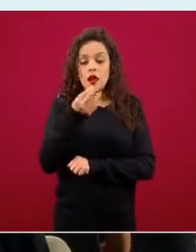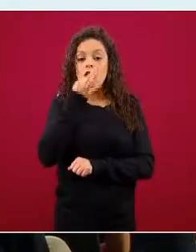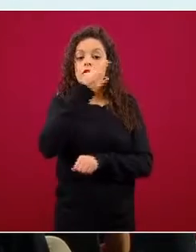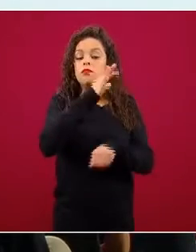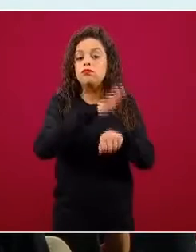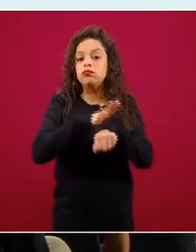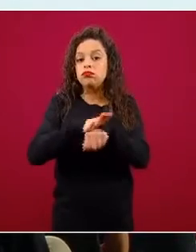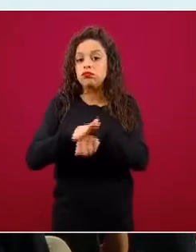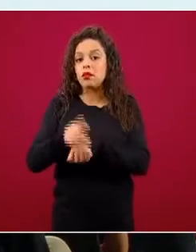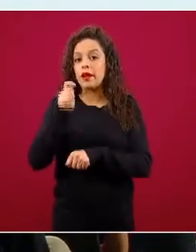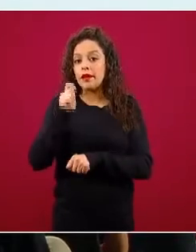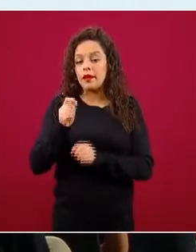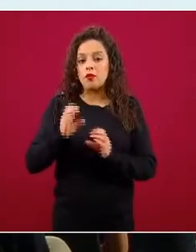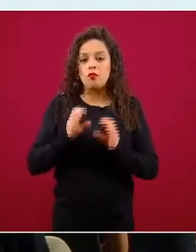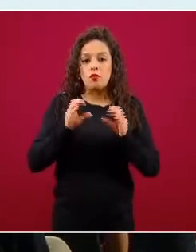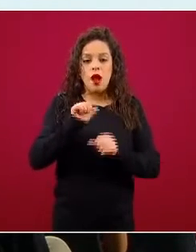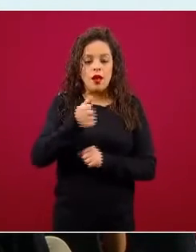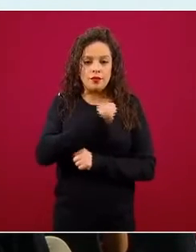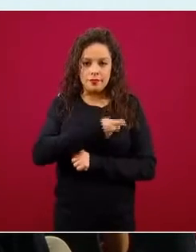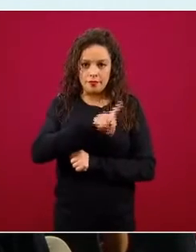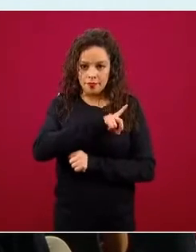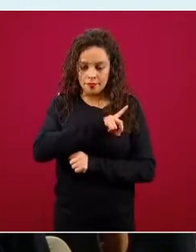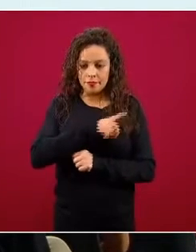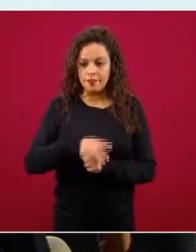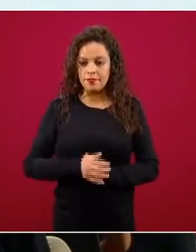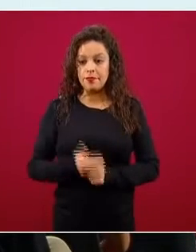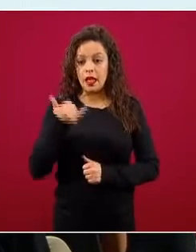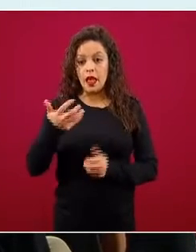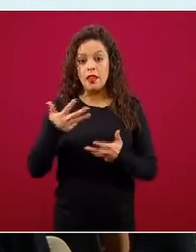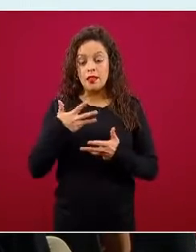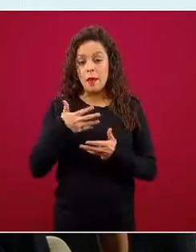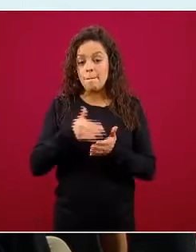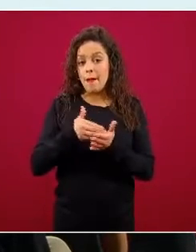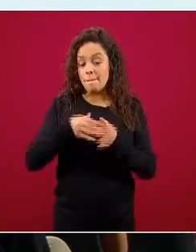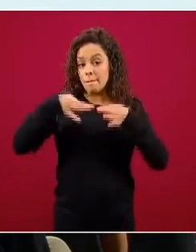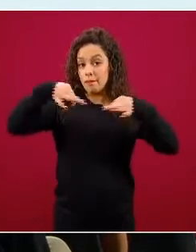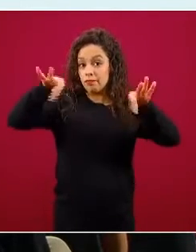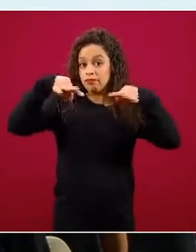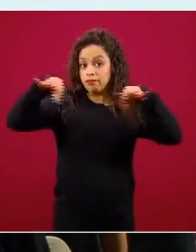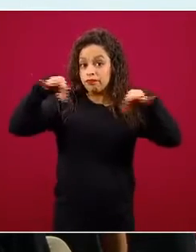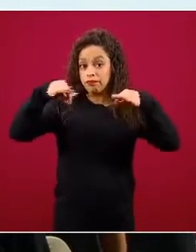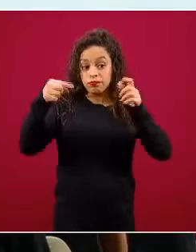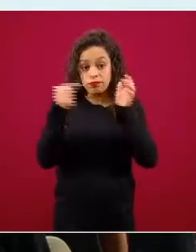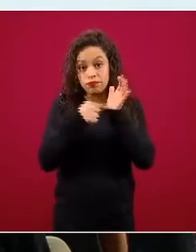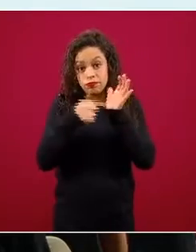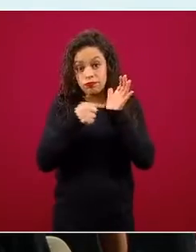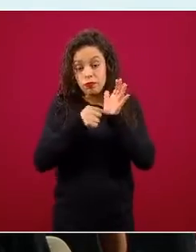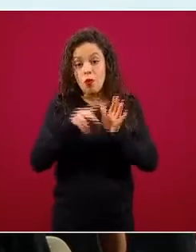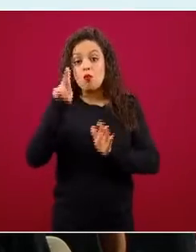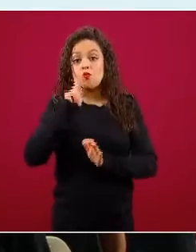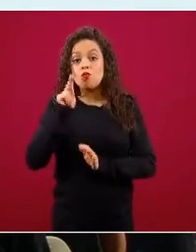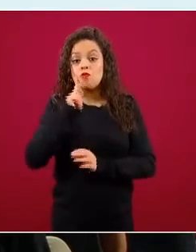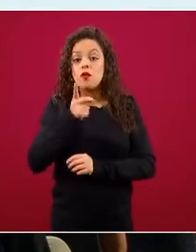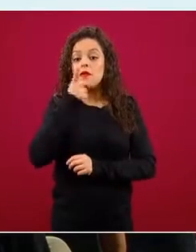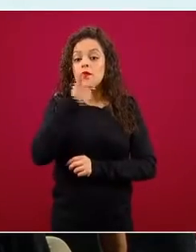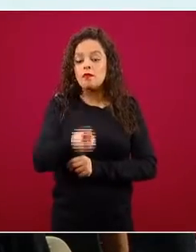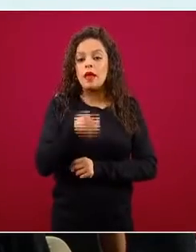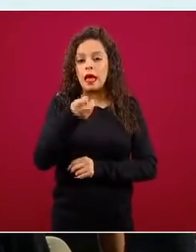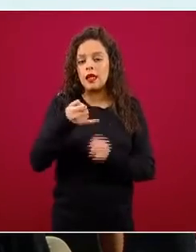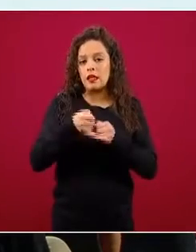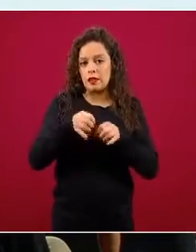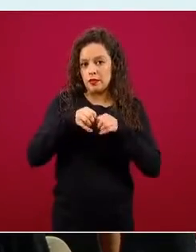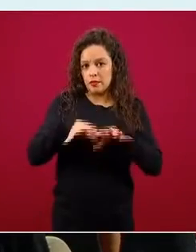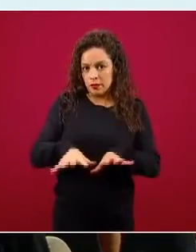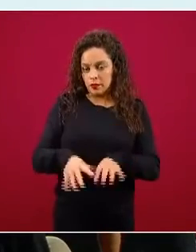sanitarias, y tenemos documentos que amparan, prueban lo que se pone en esa información. Entonces, los dos